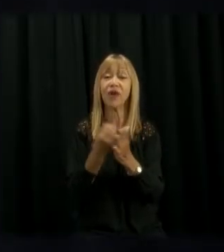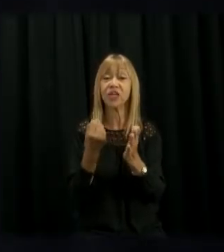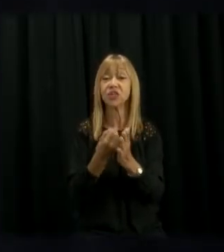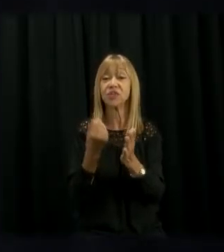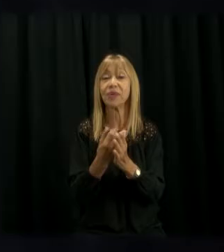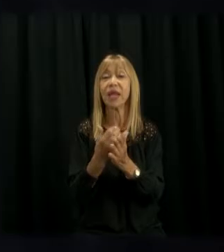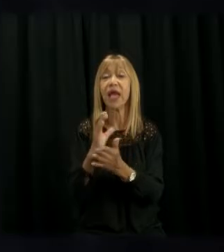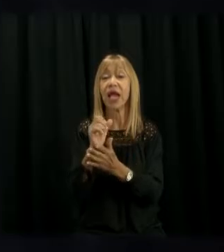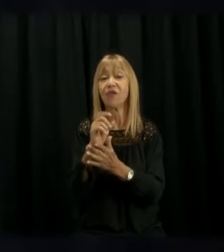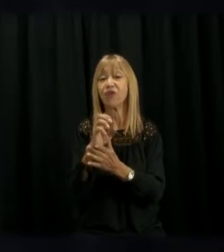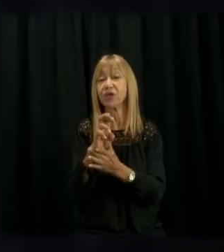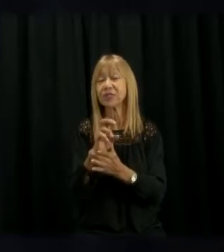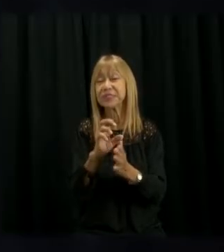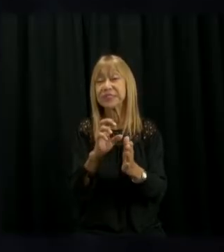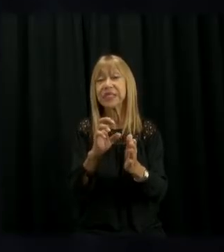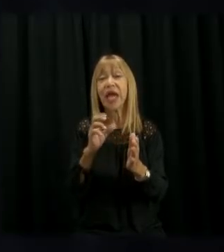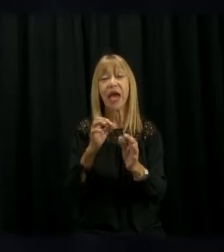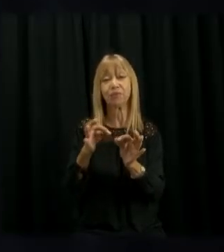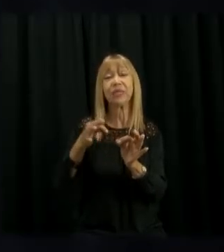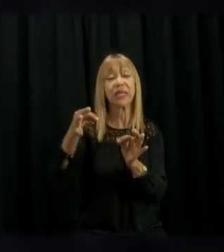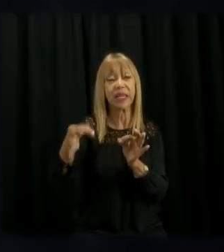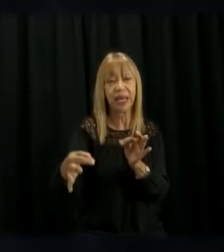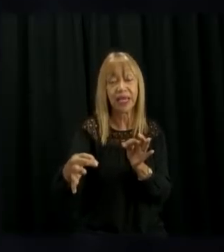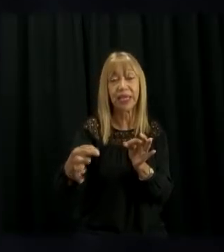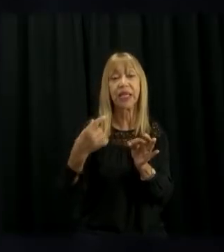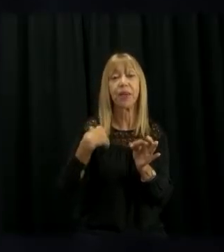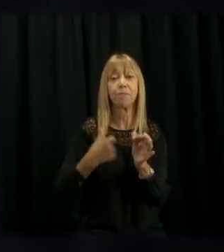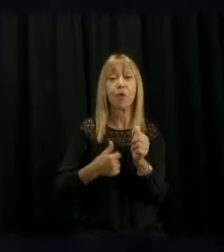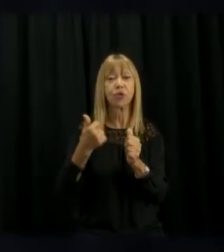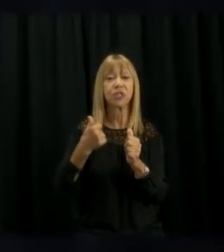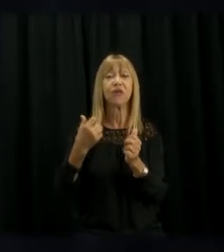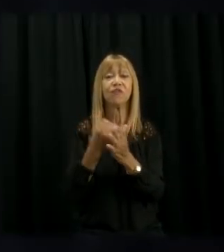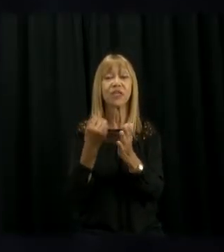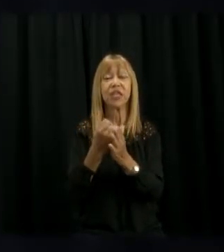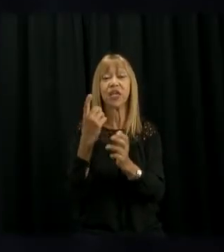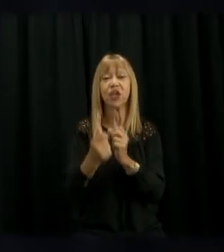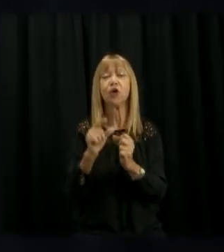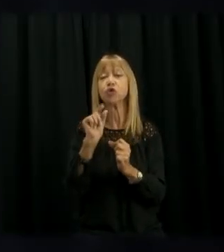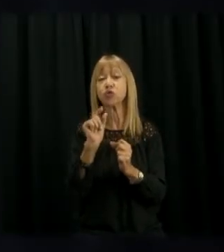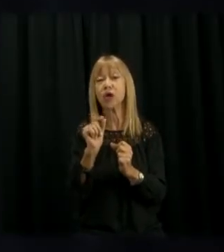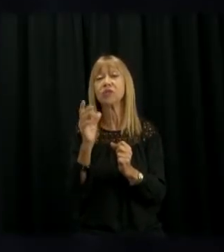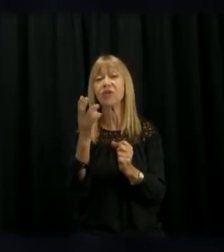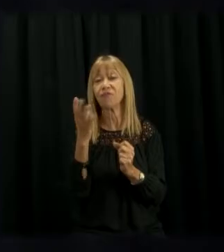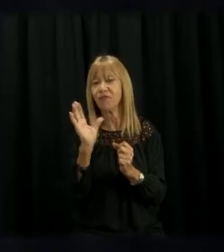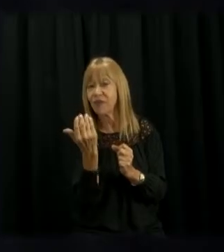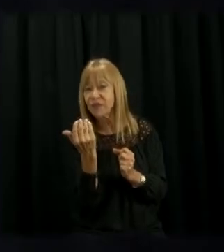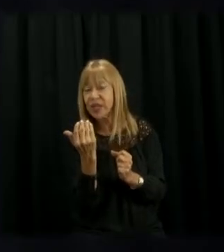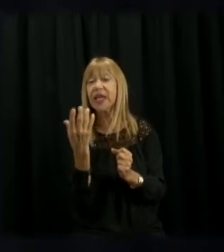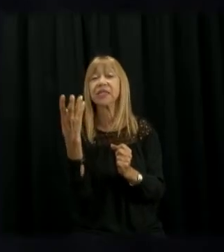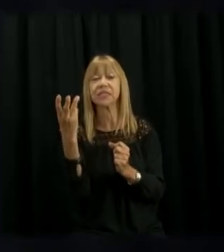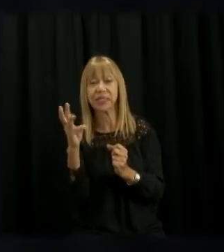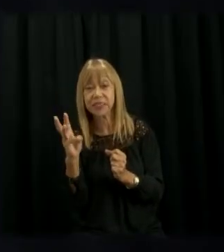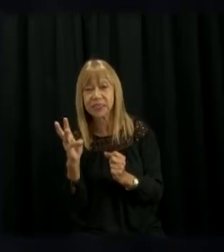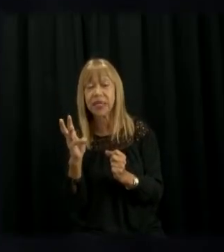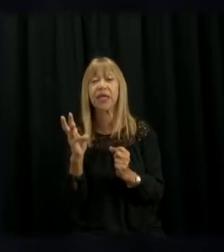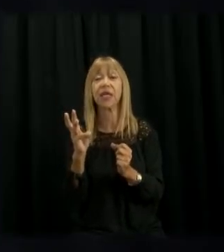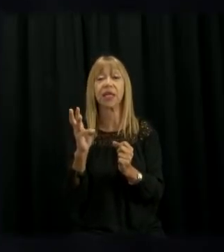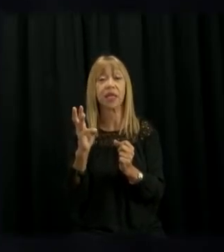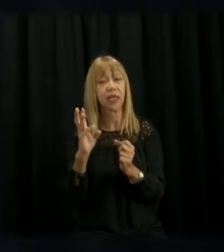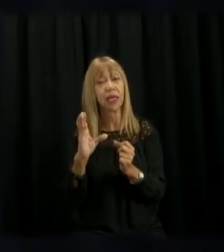estos estados, conocidos como CAF, han sido retrasados. Notablemente, el año fiscal 15